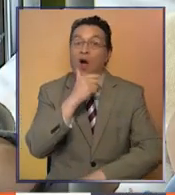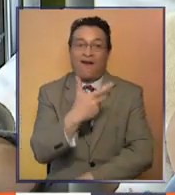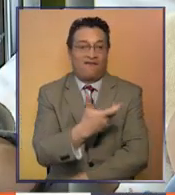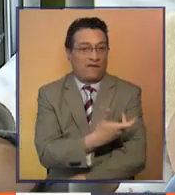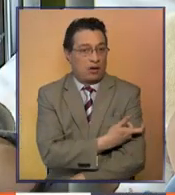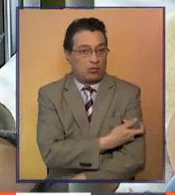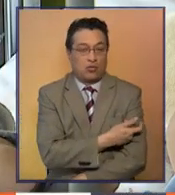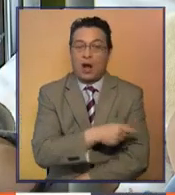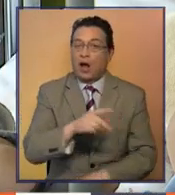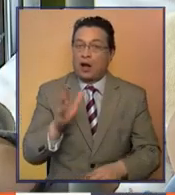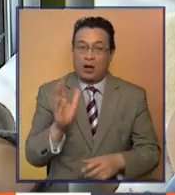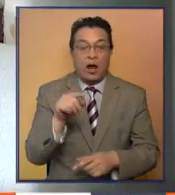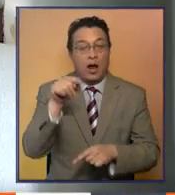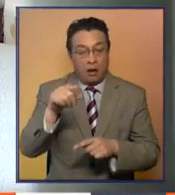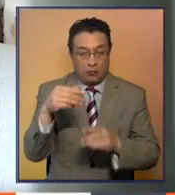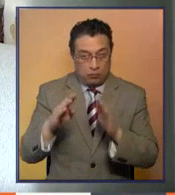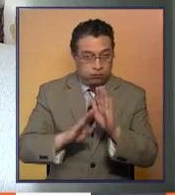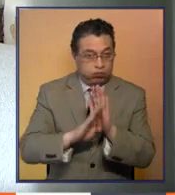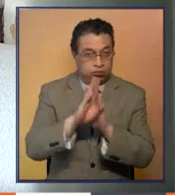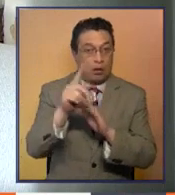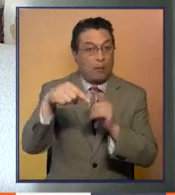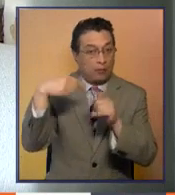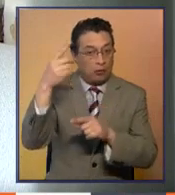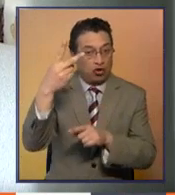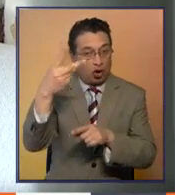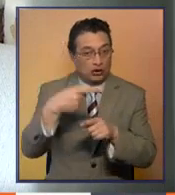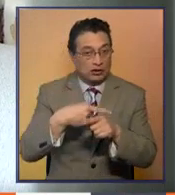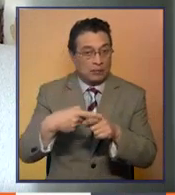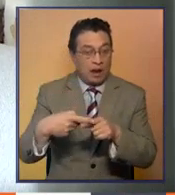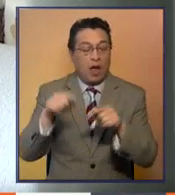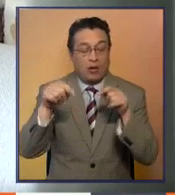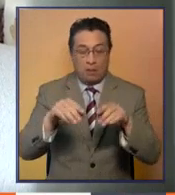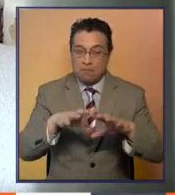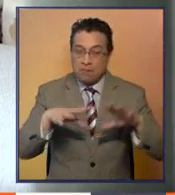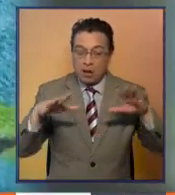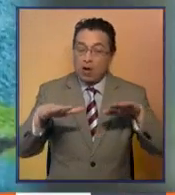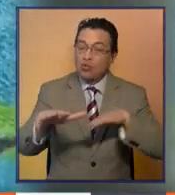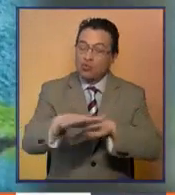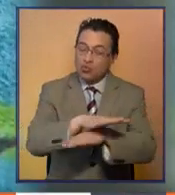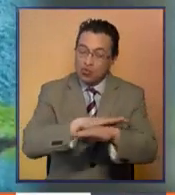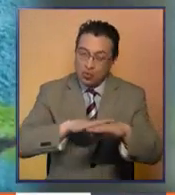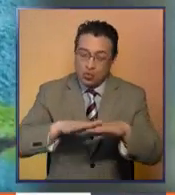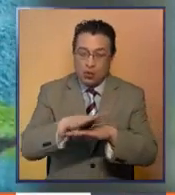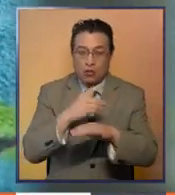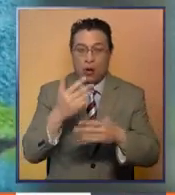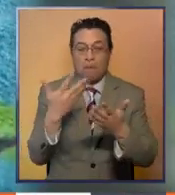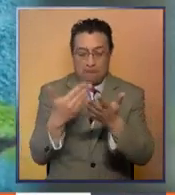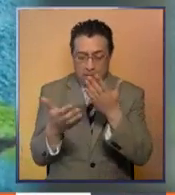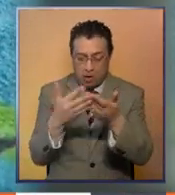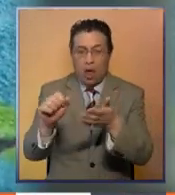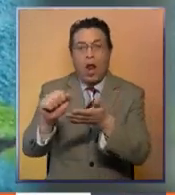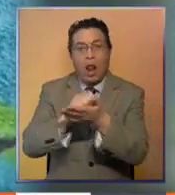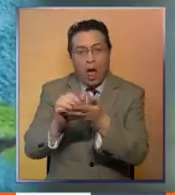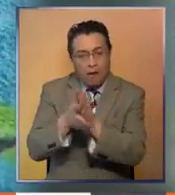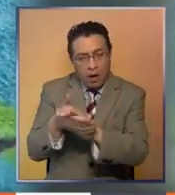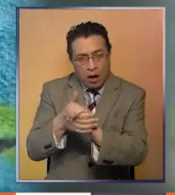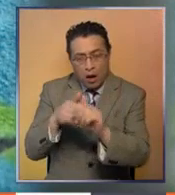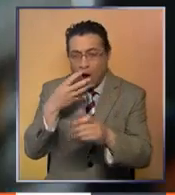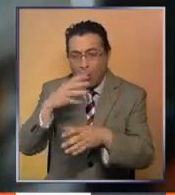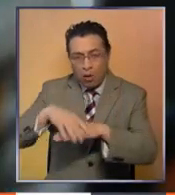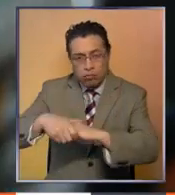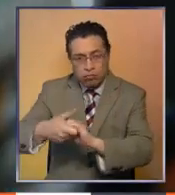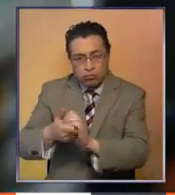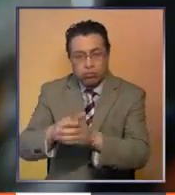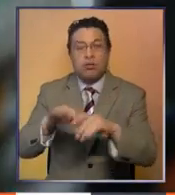espera para las próximas 2 semanas. Por eso el llamado es a extremar los cuidados como el lavado de manos y evitar las